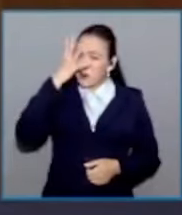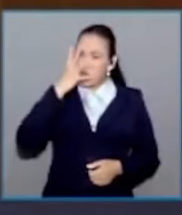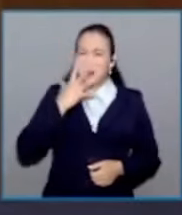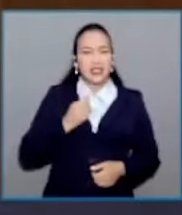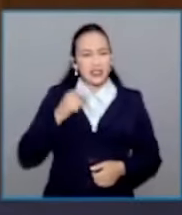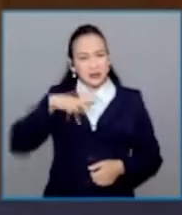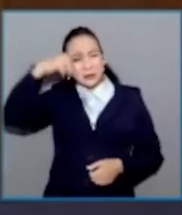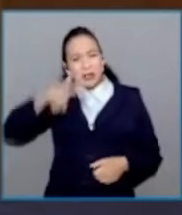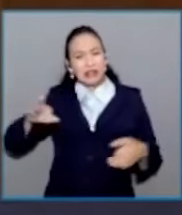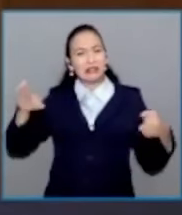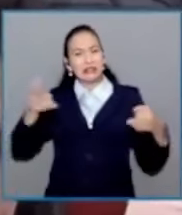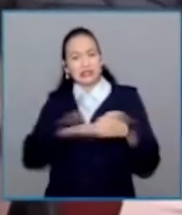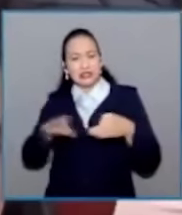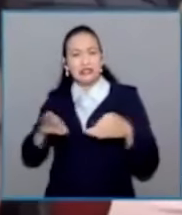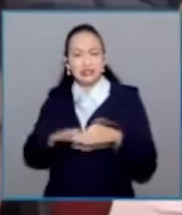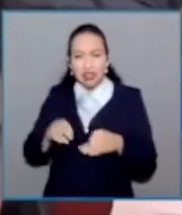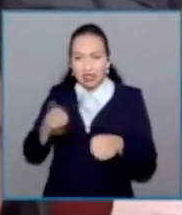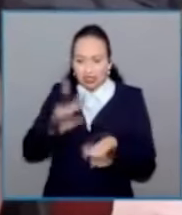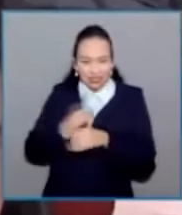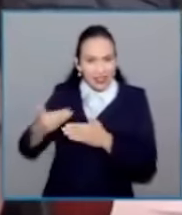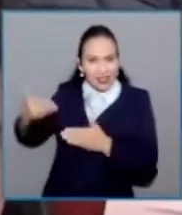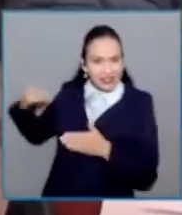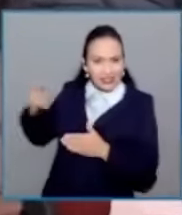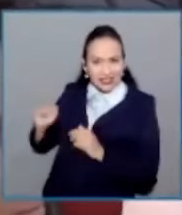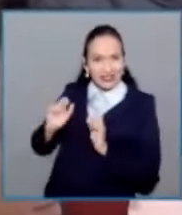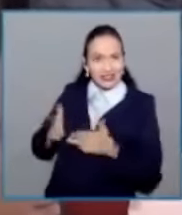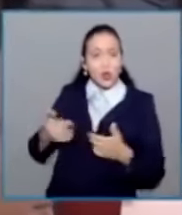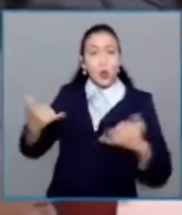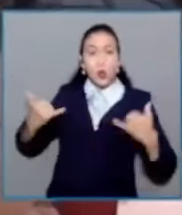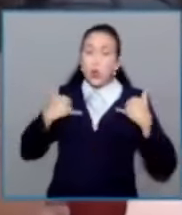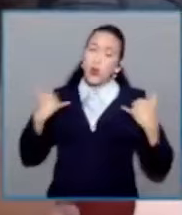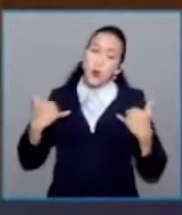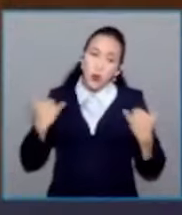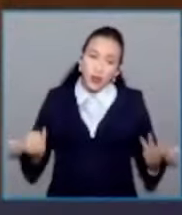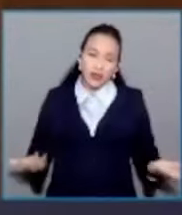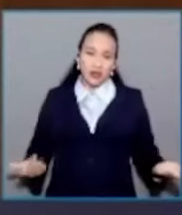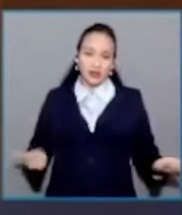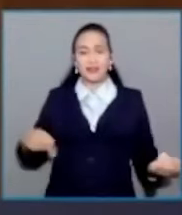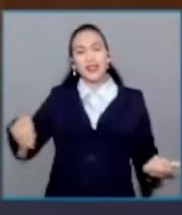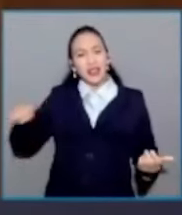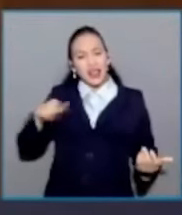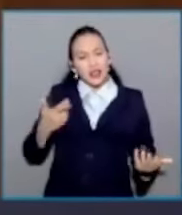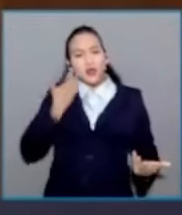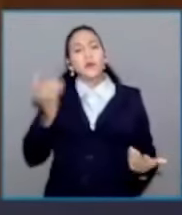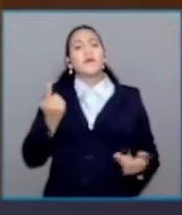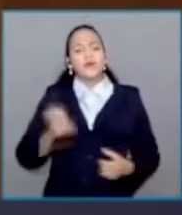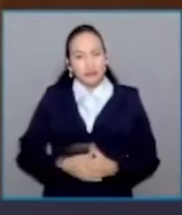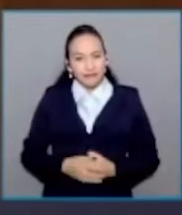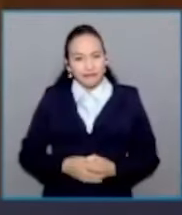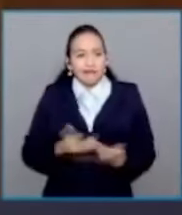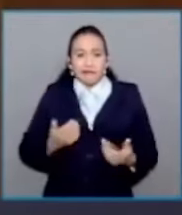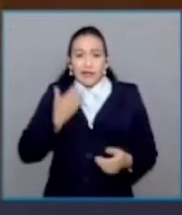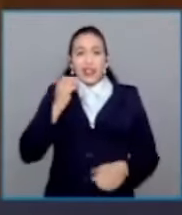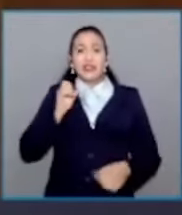ocurridos En días pasados jóvenes deseo fervientemente que ustedes no tengan que